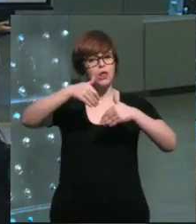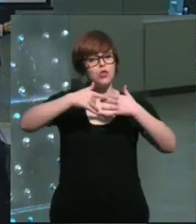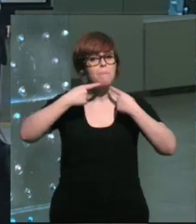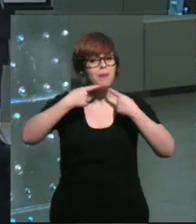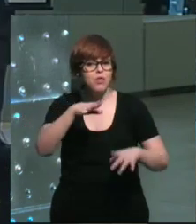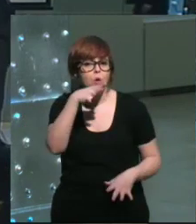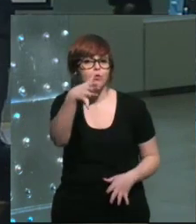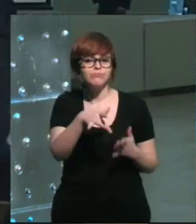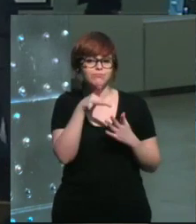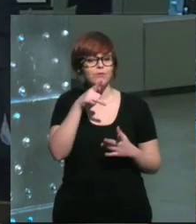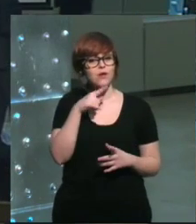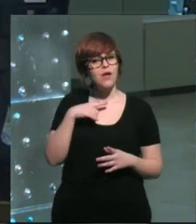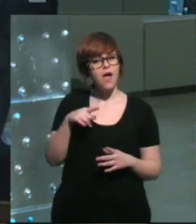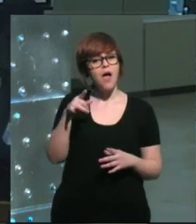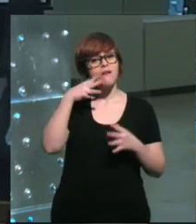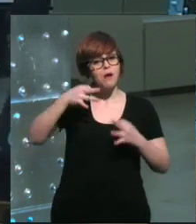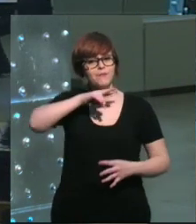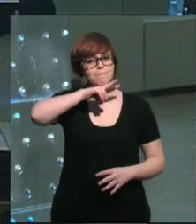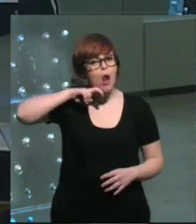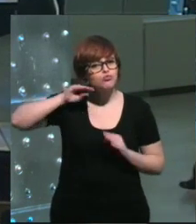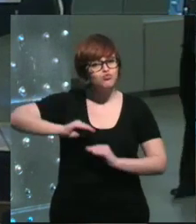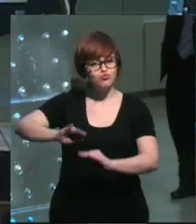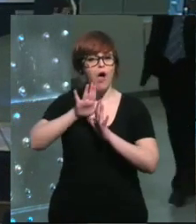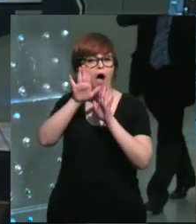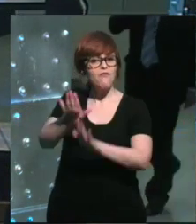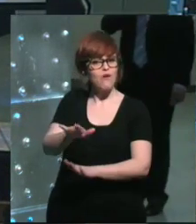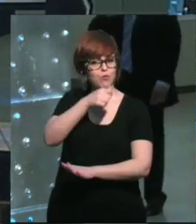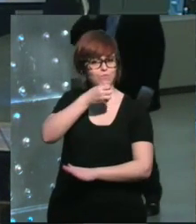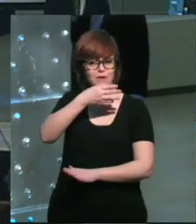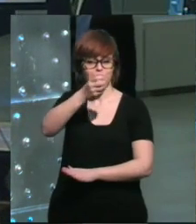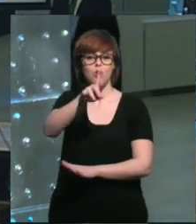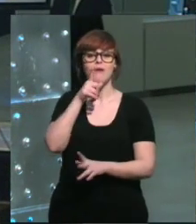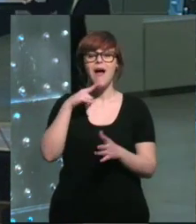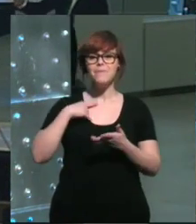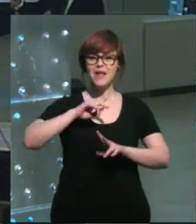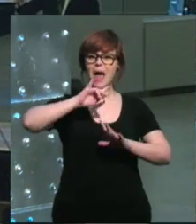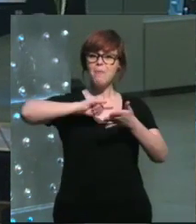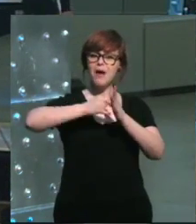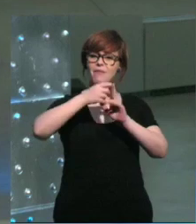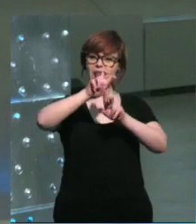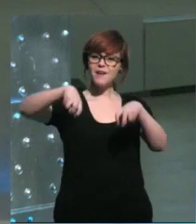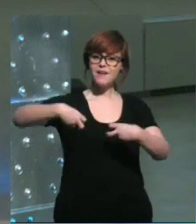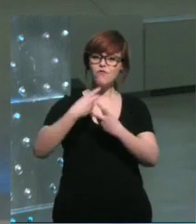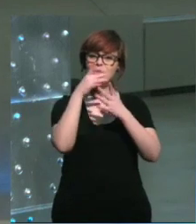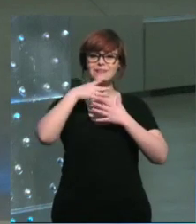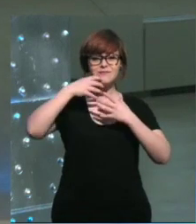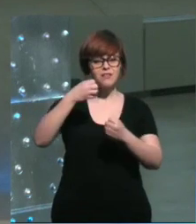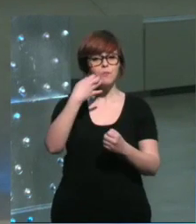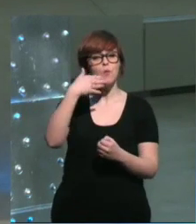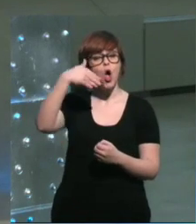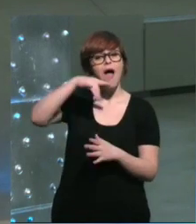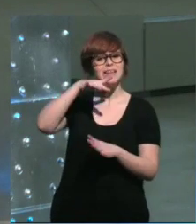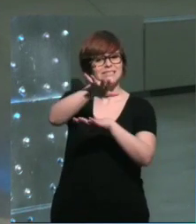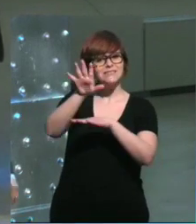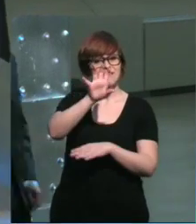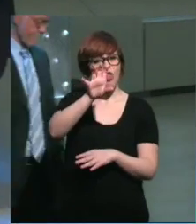fue congruente con sus valores. El plan de la reforma sanitaria de Obama se basa en el plan de Romney en Massachusetts.